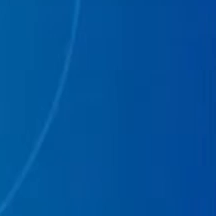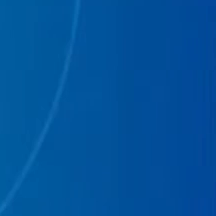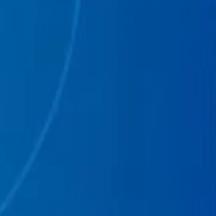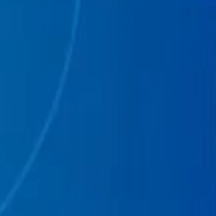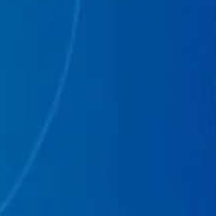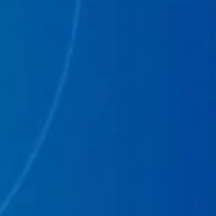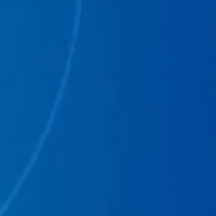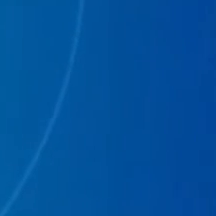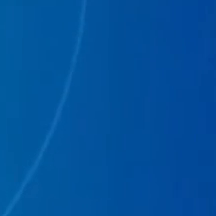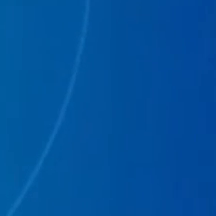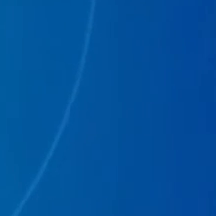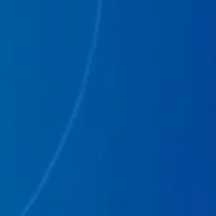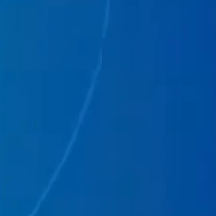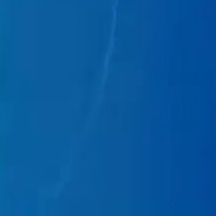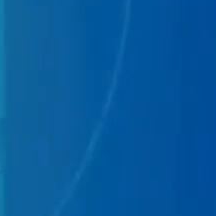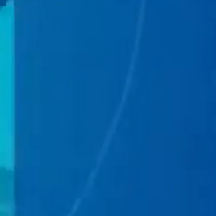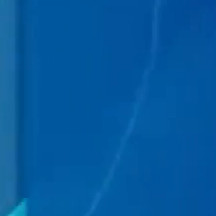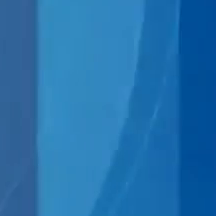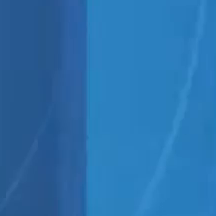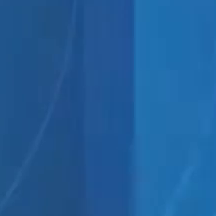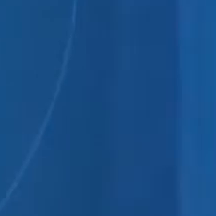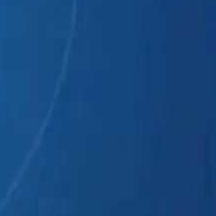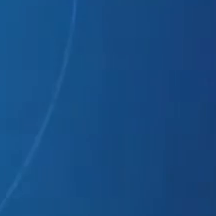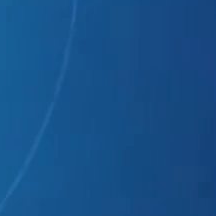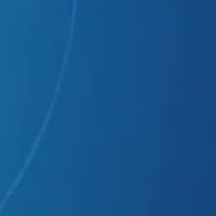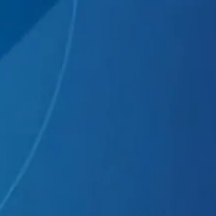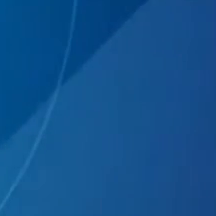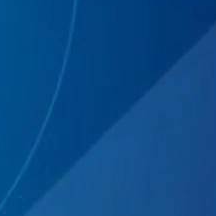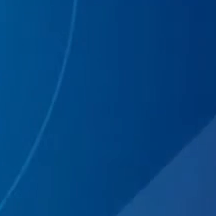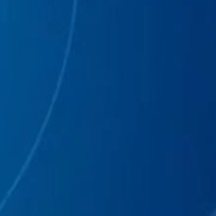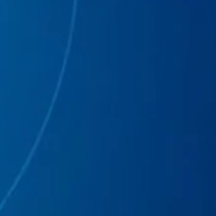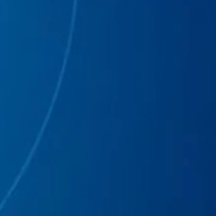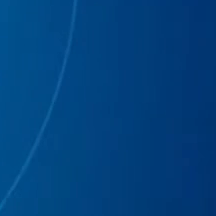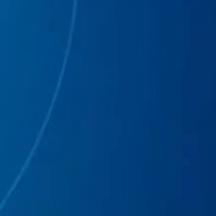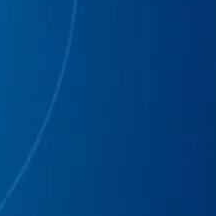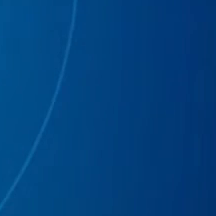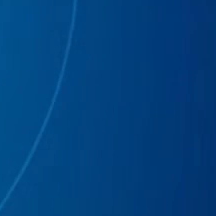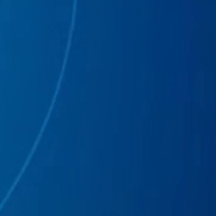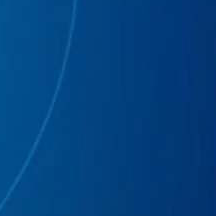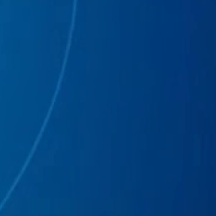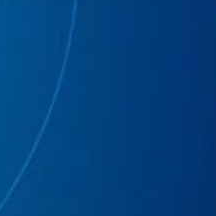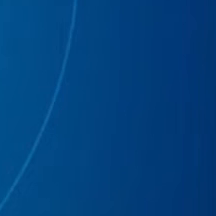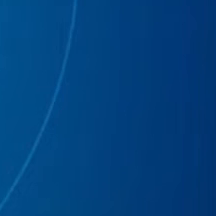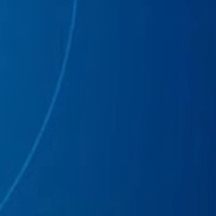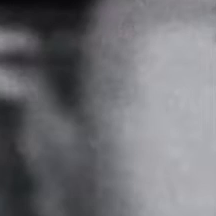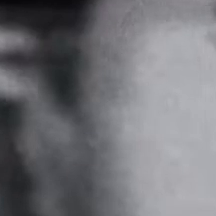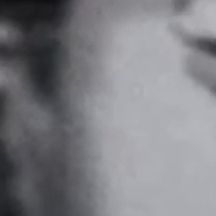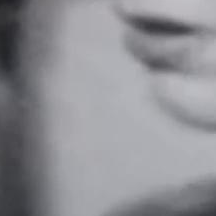RTBC Noticias, emisión fin de semana.